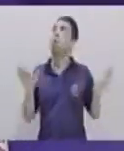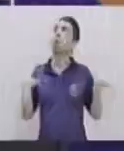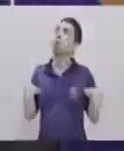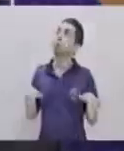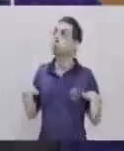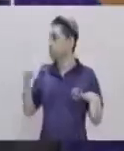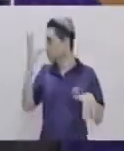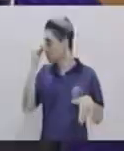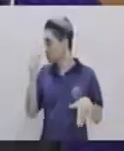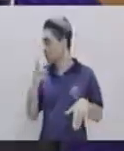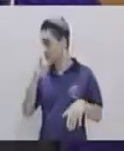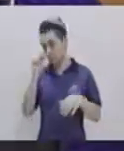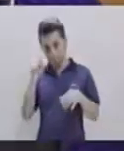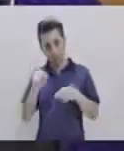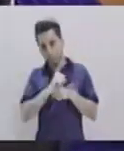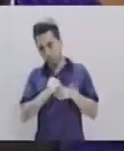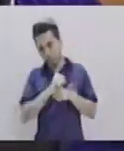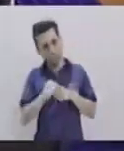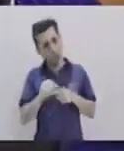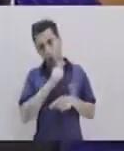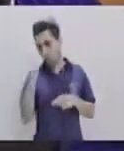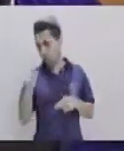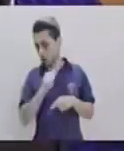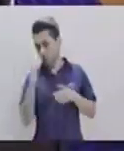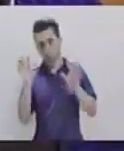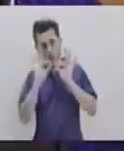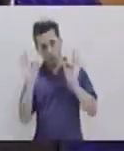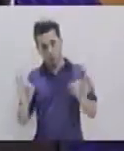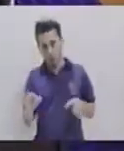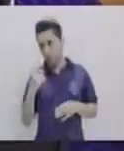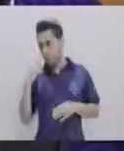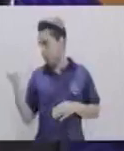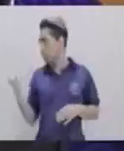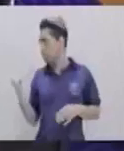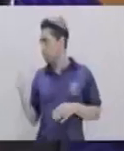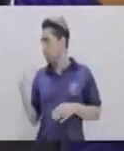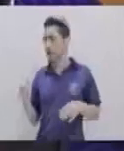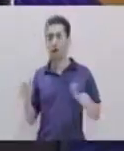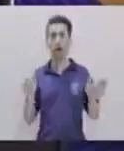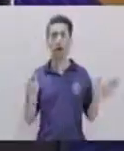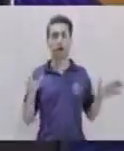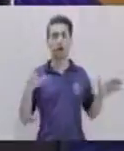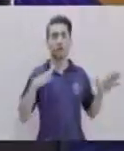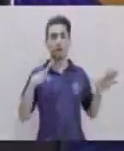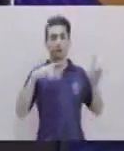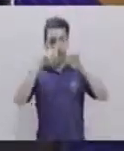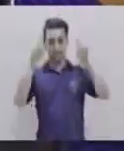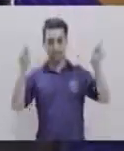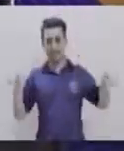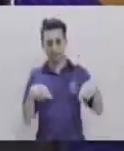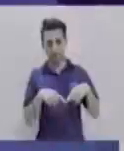lo aprendido. Ensaya de diversas maneras. Este cuadrado que tengo acá,